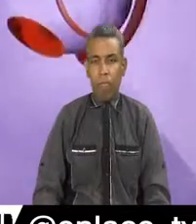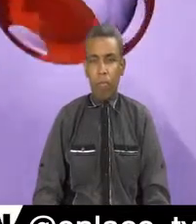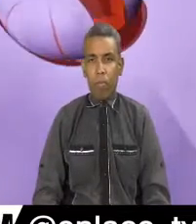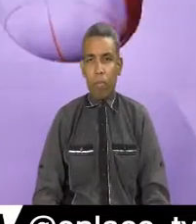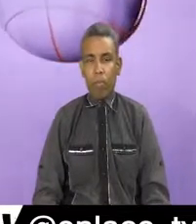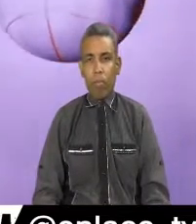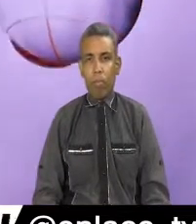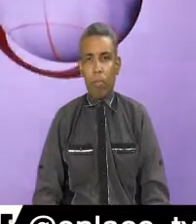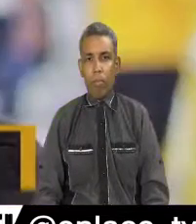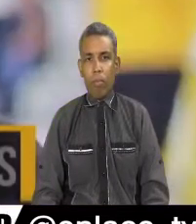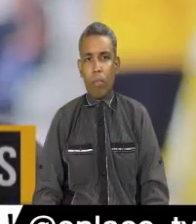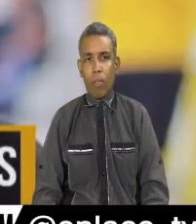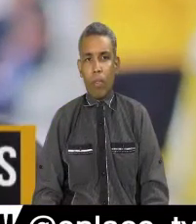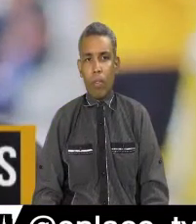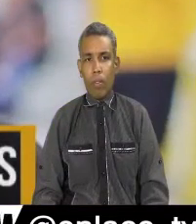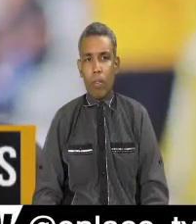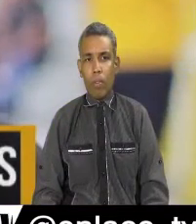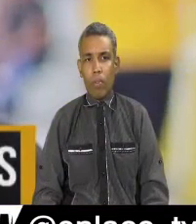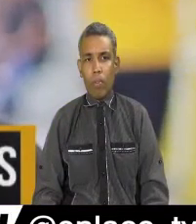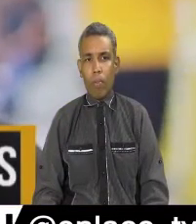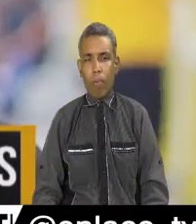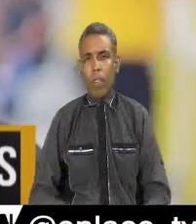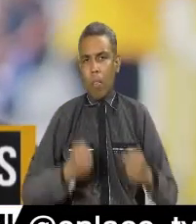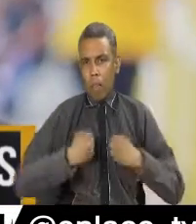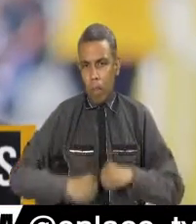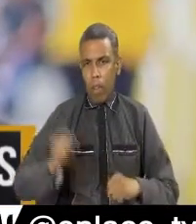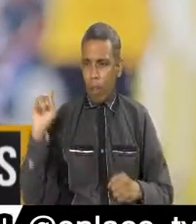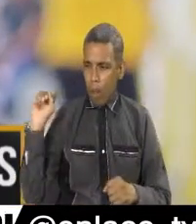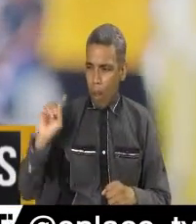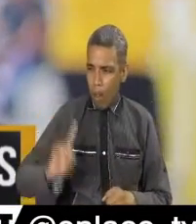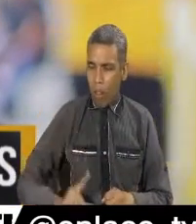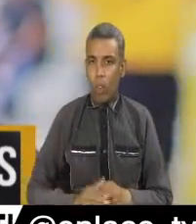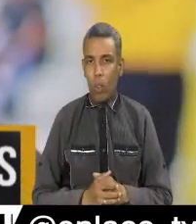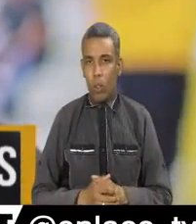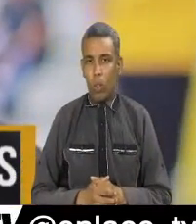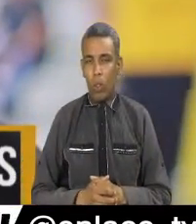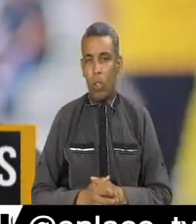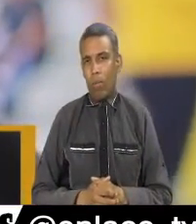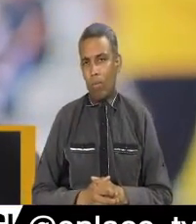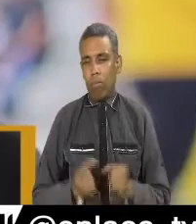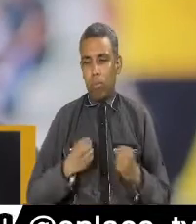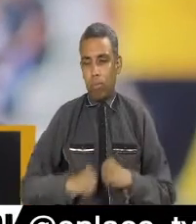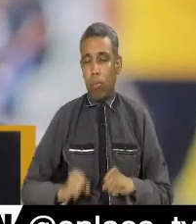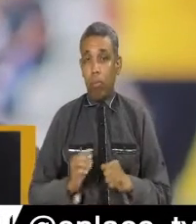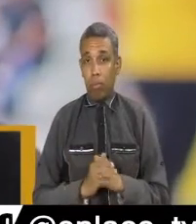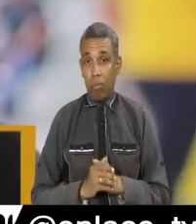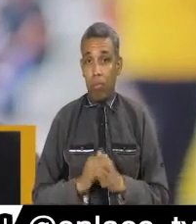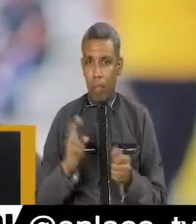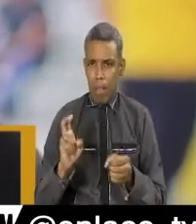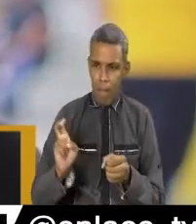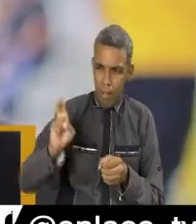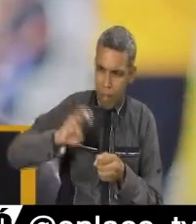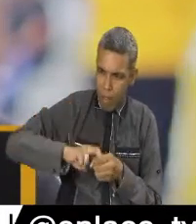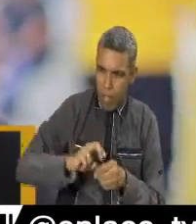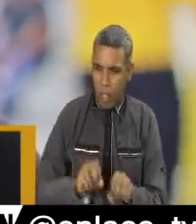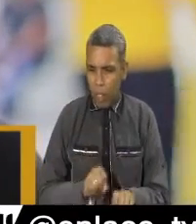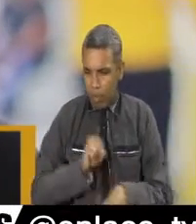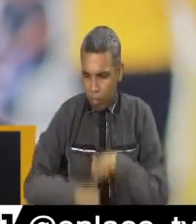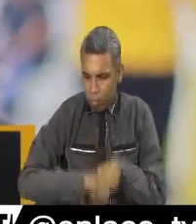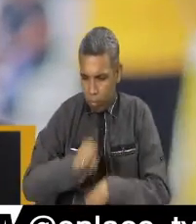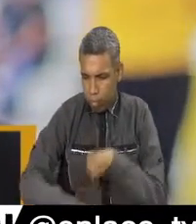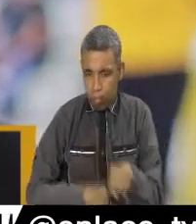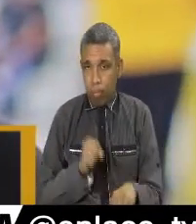petrolero. Un esfuerzo de muchos años atrás y un bonito reconocimiento por parte de la Federación Colombiana de Ciclismo para con Barranca